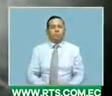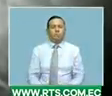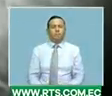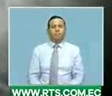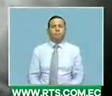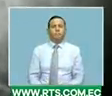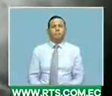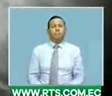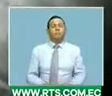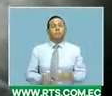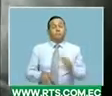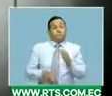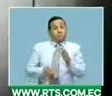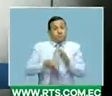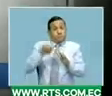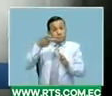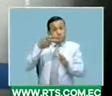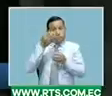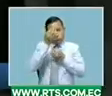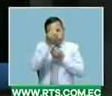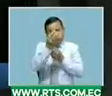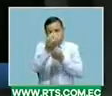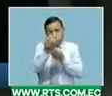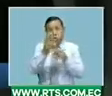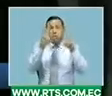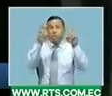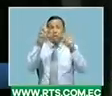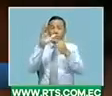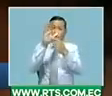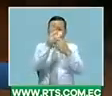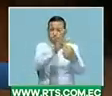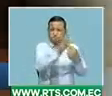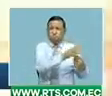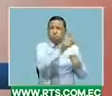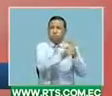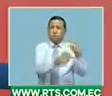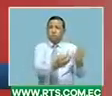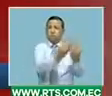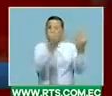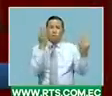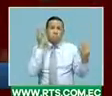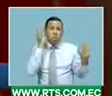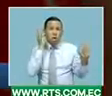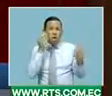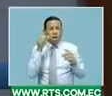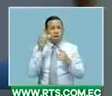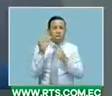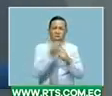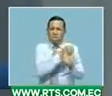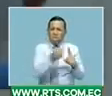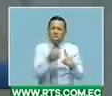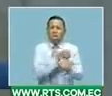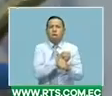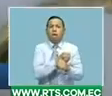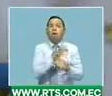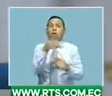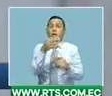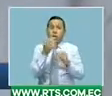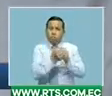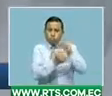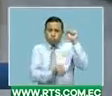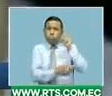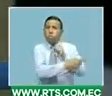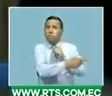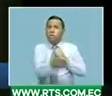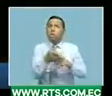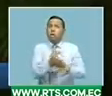En nuestra segunda entrega sobre las víctimas de maltrato físico y psicológico, conozca el testimonio de mujeres que salieron del círculo de